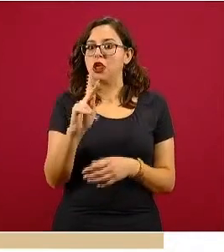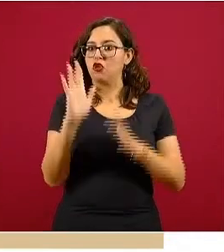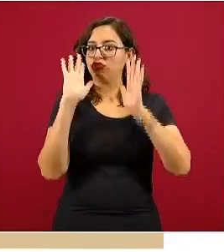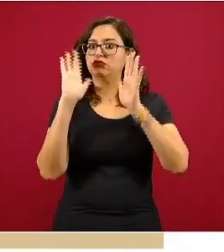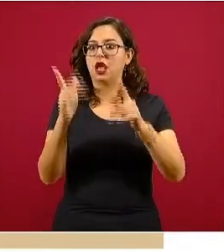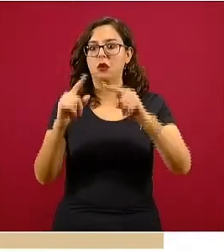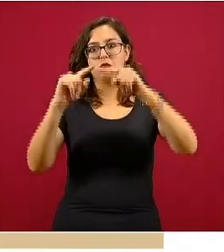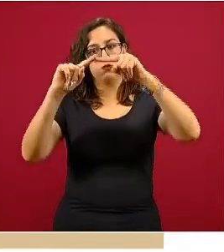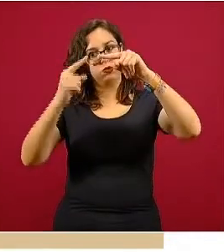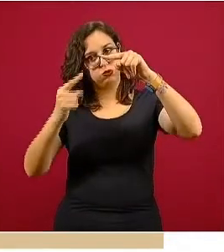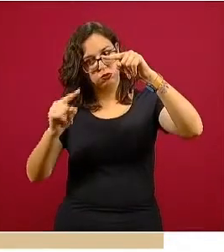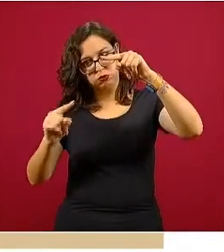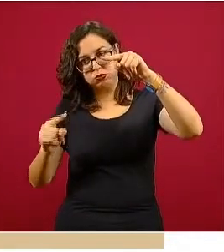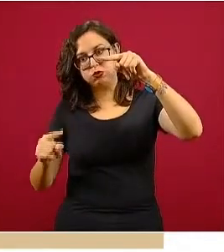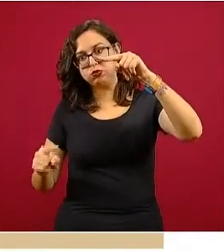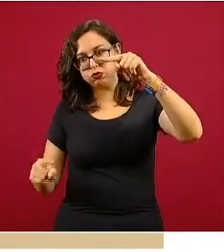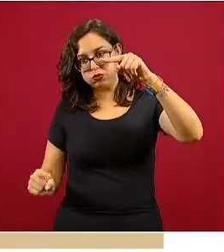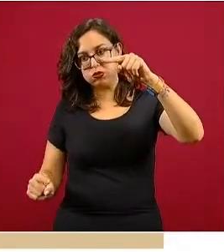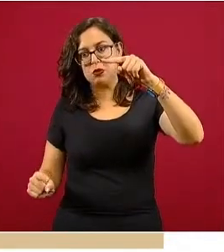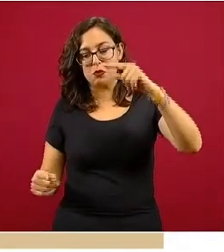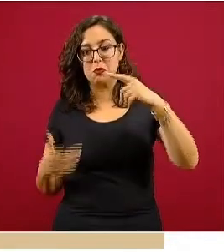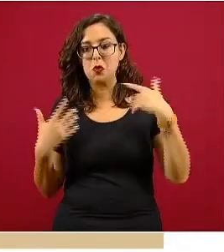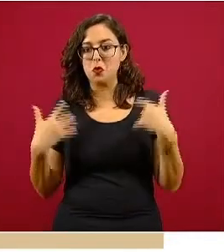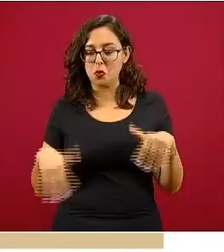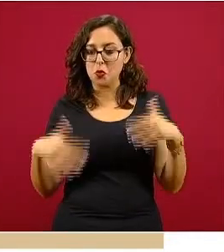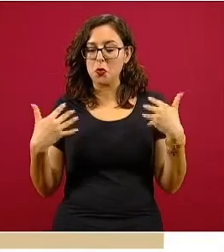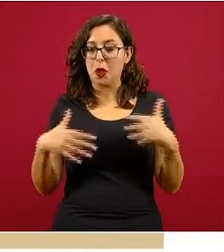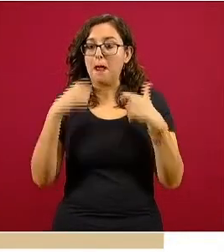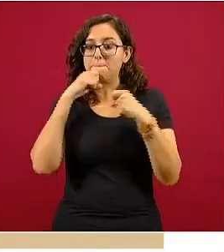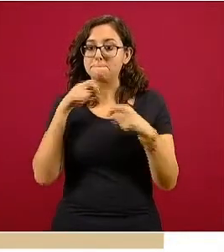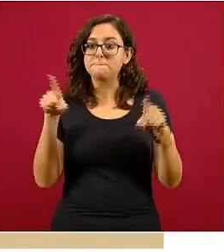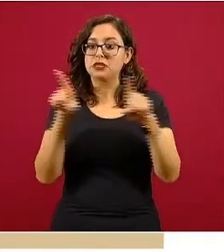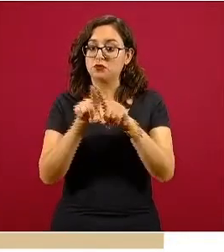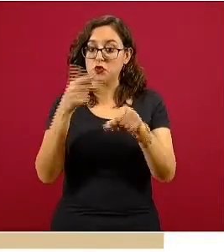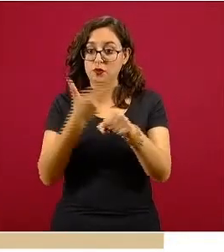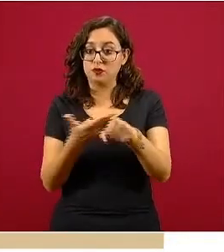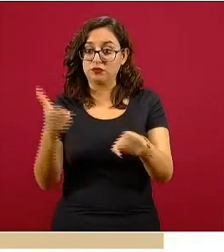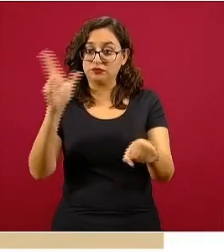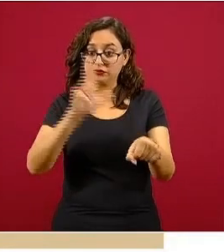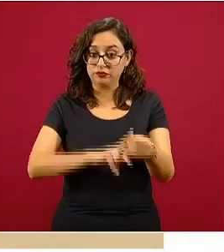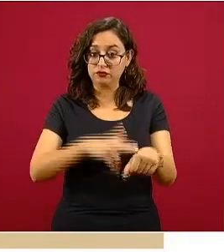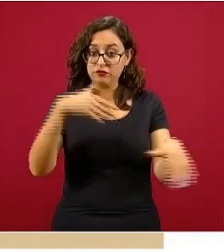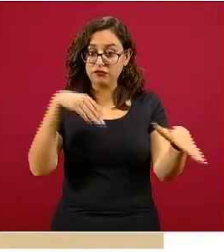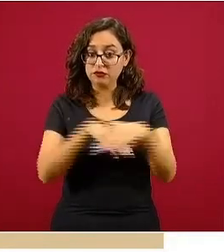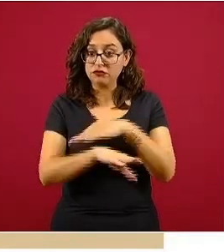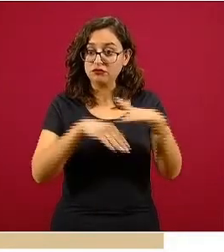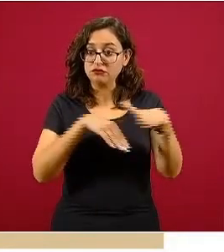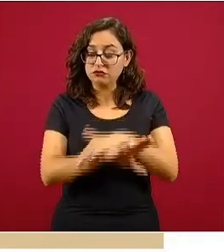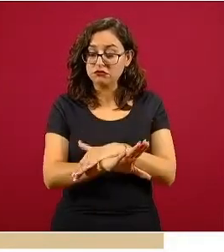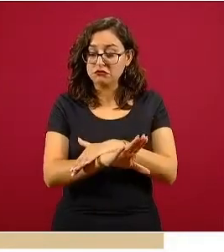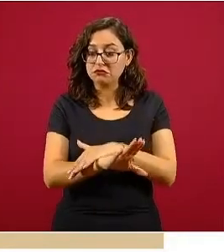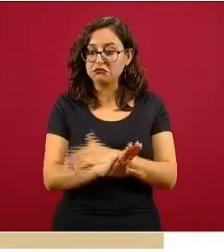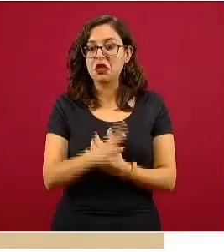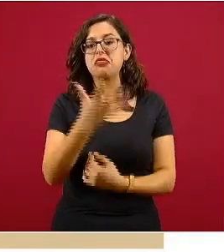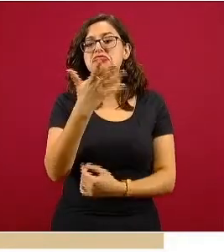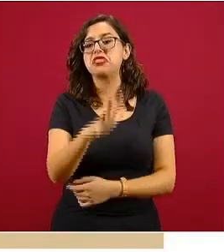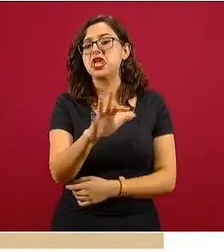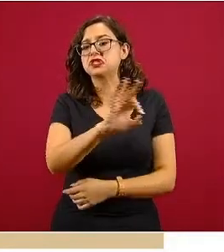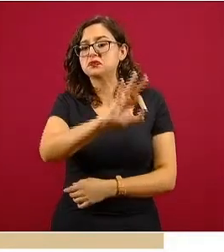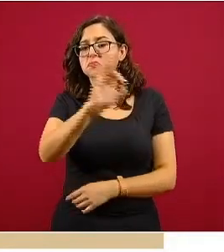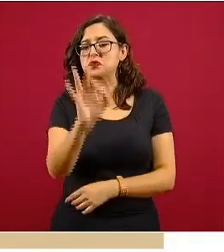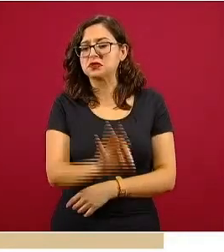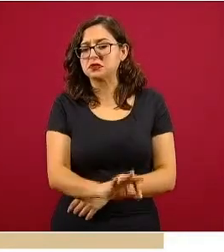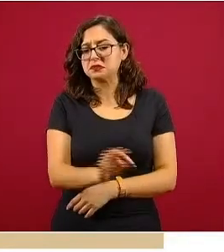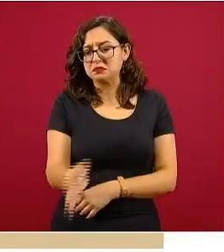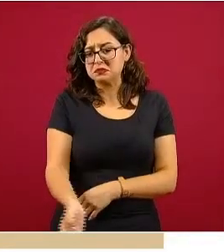a ese punto. La ocupación hospitalaria igual, bastante baja, 10% solamente en ambos indicadores,